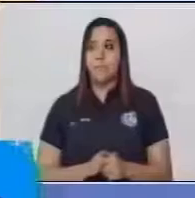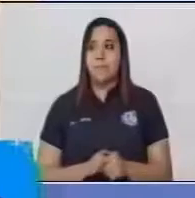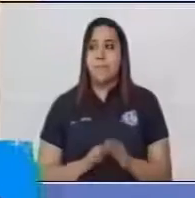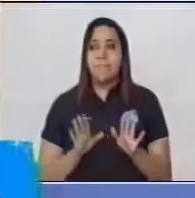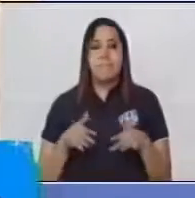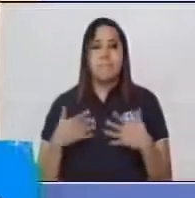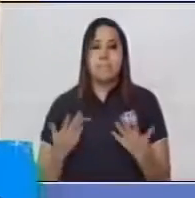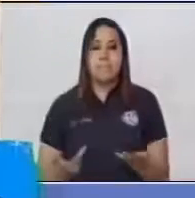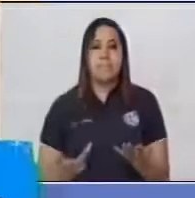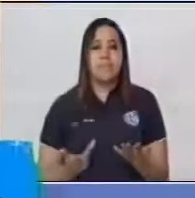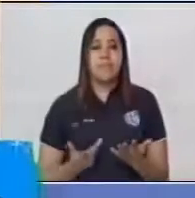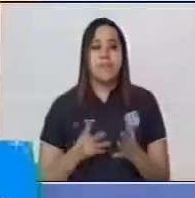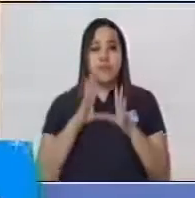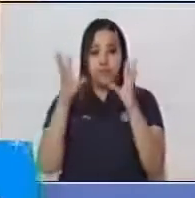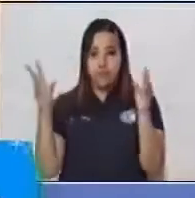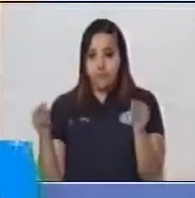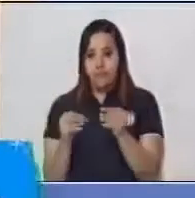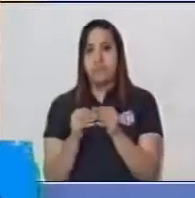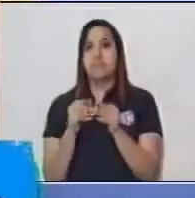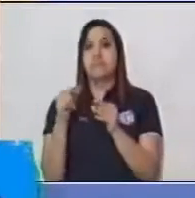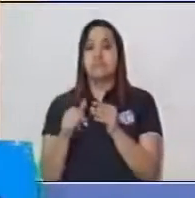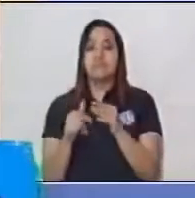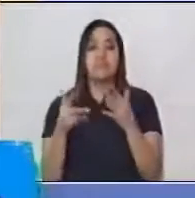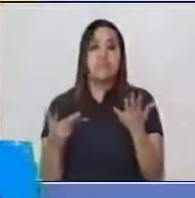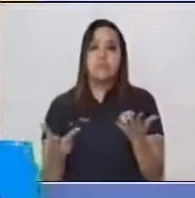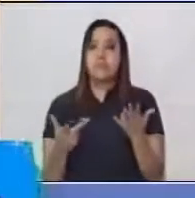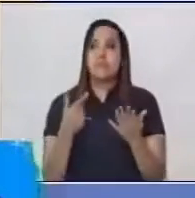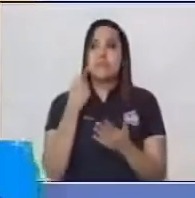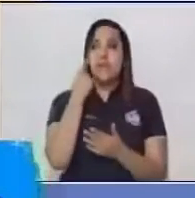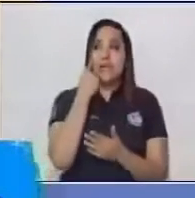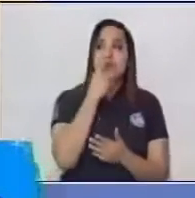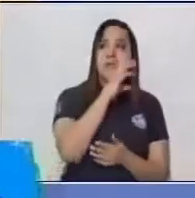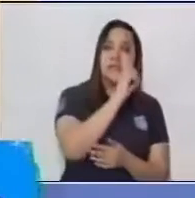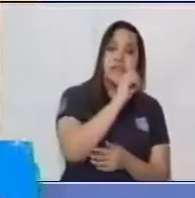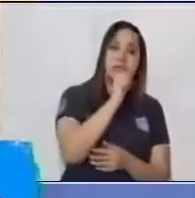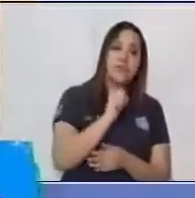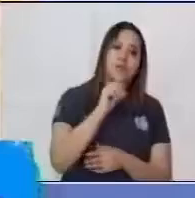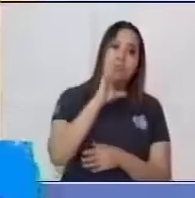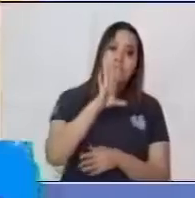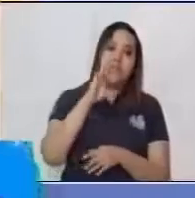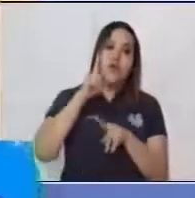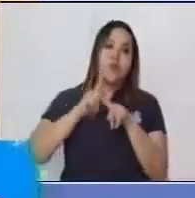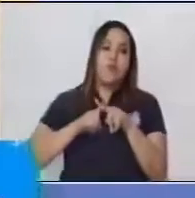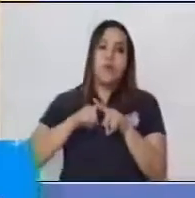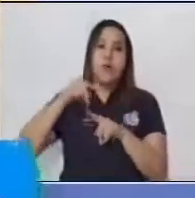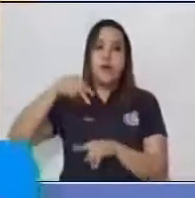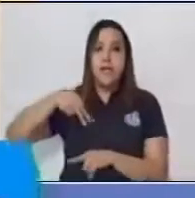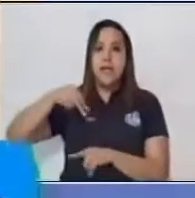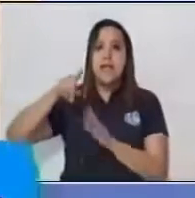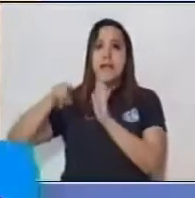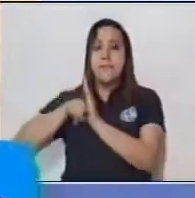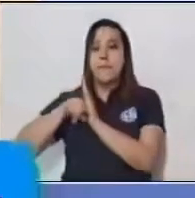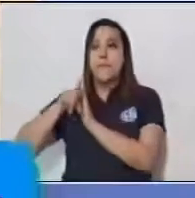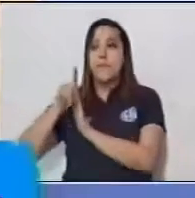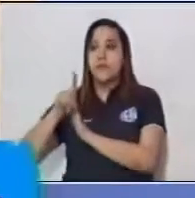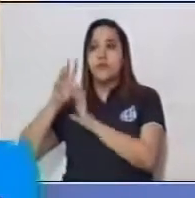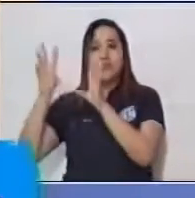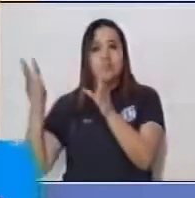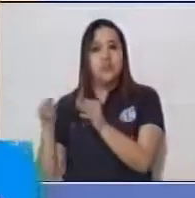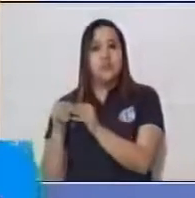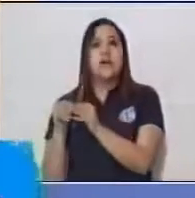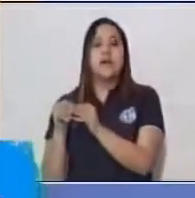Entonces, resolviendo esto, que sería 0.5 por n y 0.5 por 1, nos va a dar